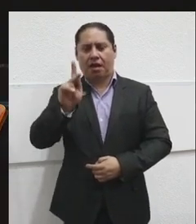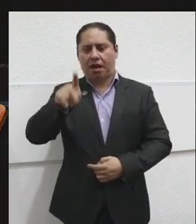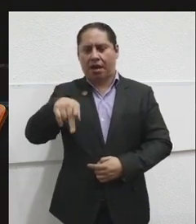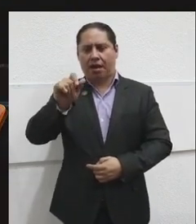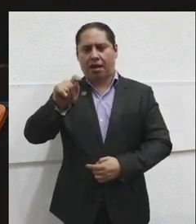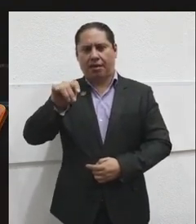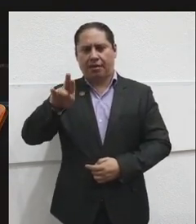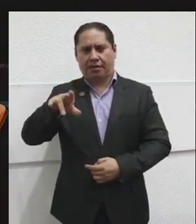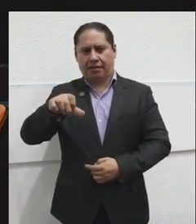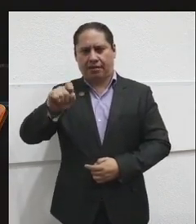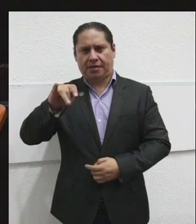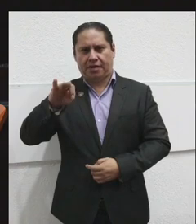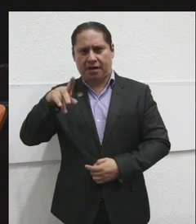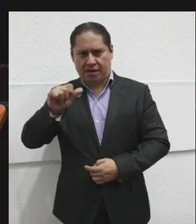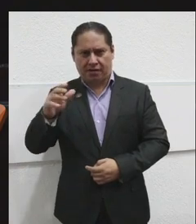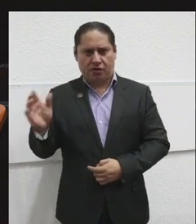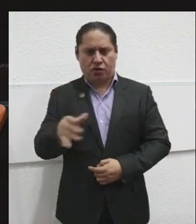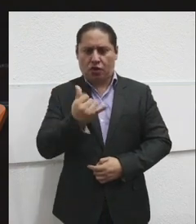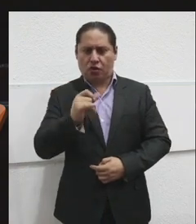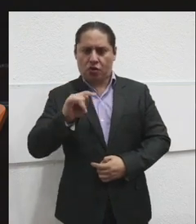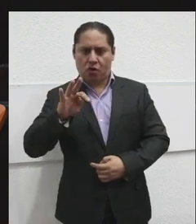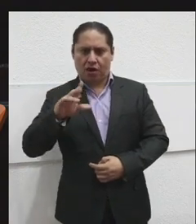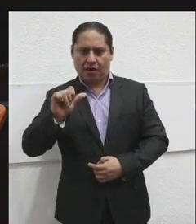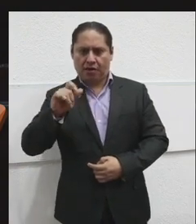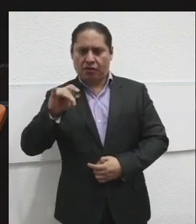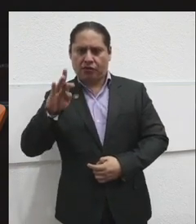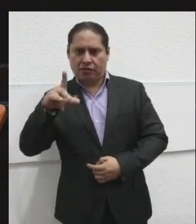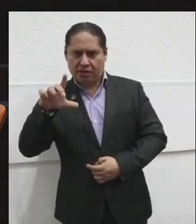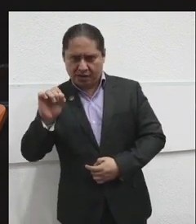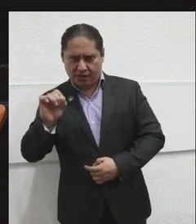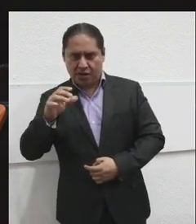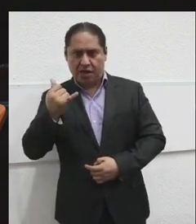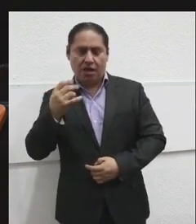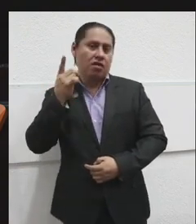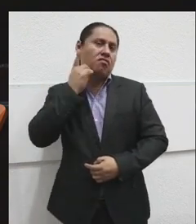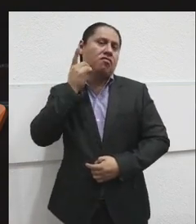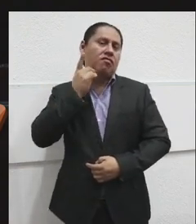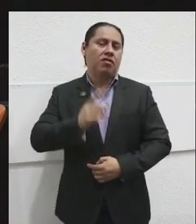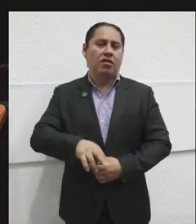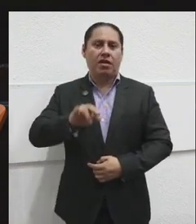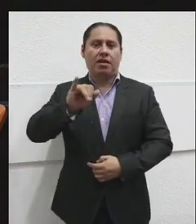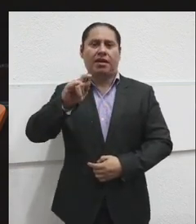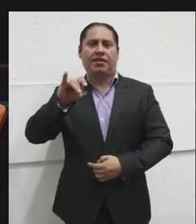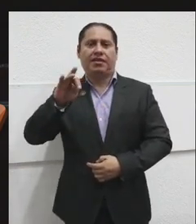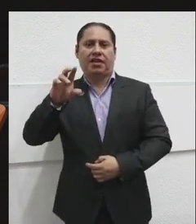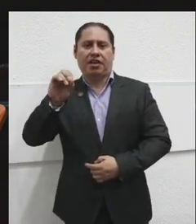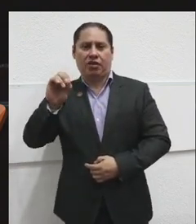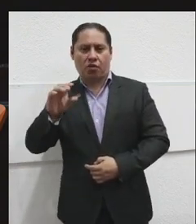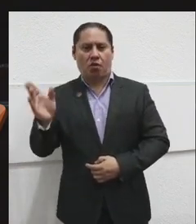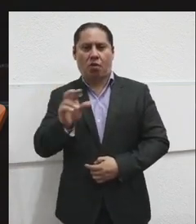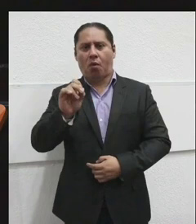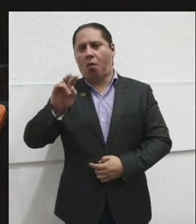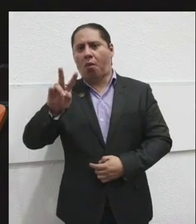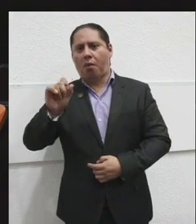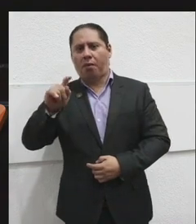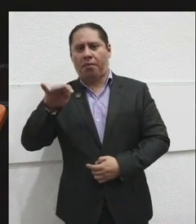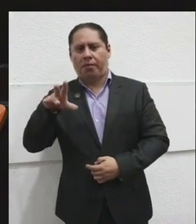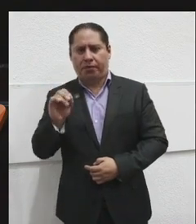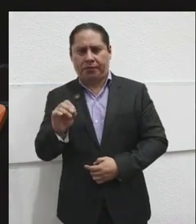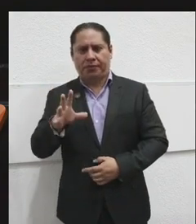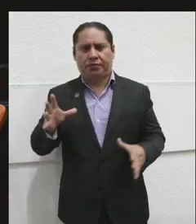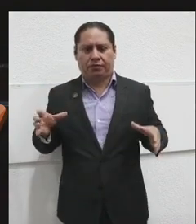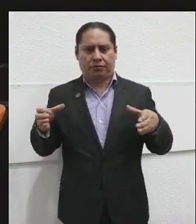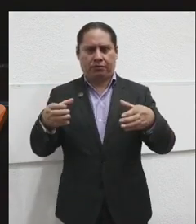Río Centeno, Yolanda del Rosario Correa González y el diputado Isidro Obando Medina, integrantes